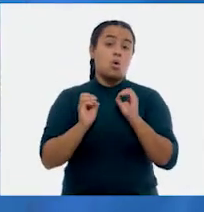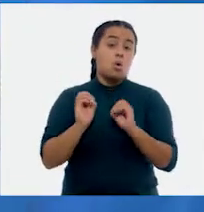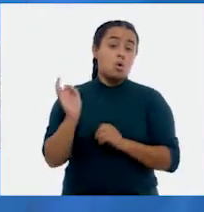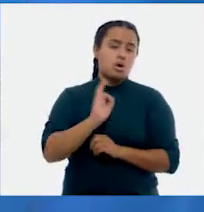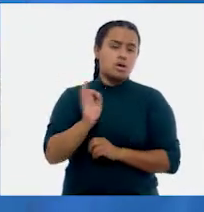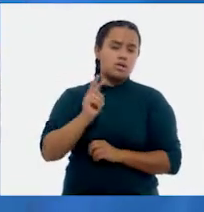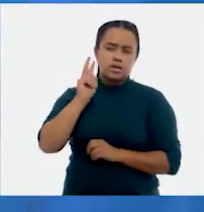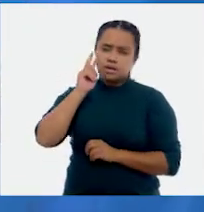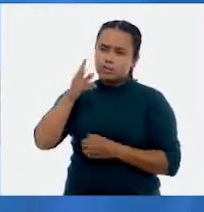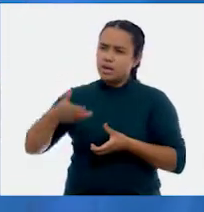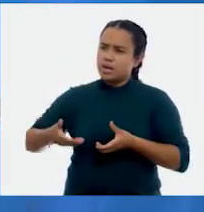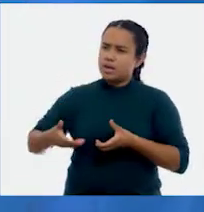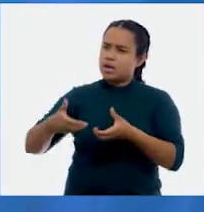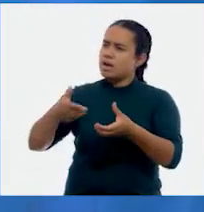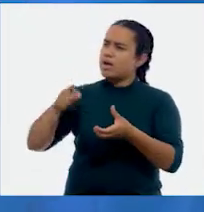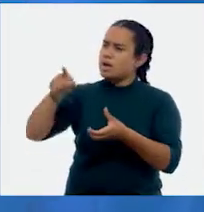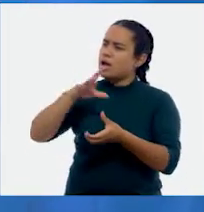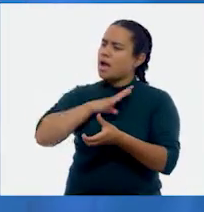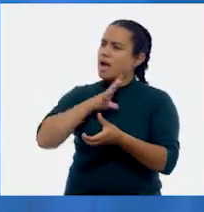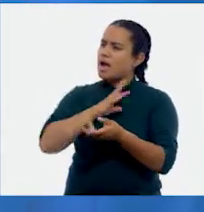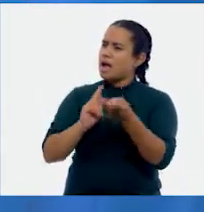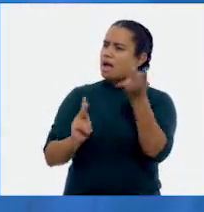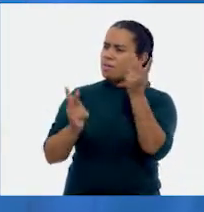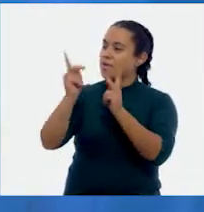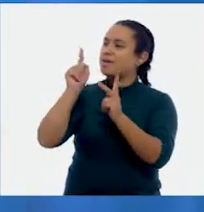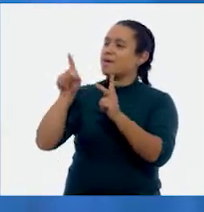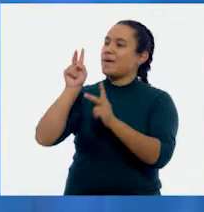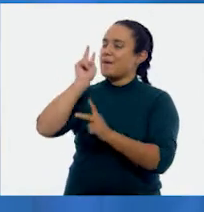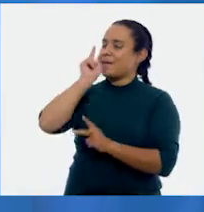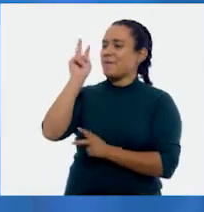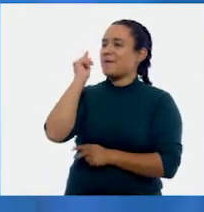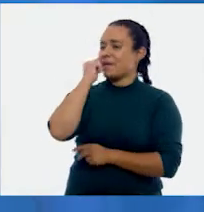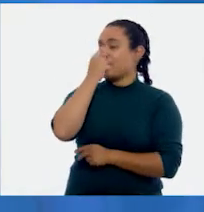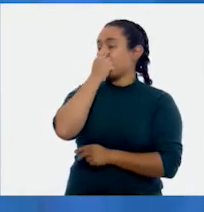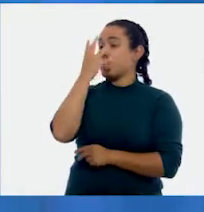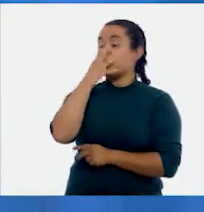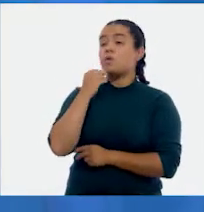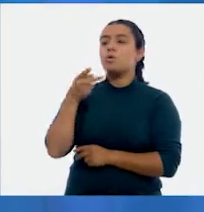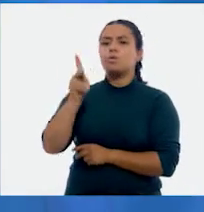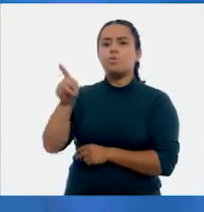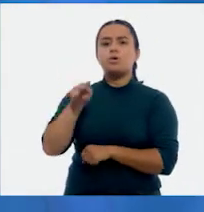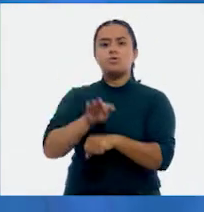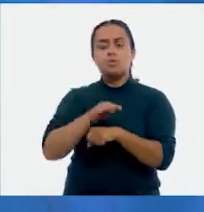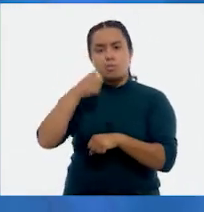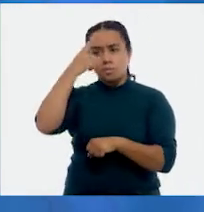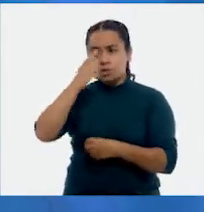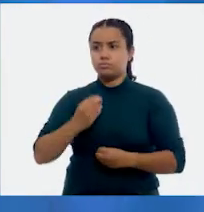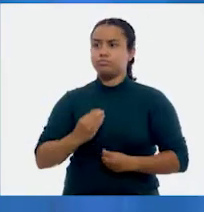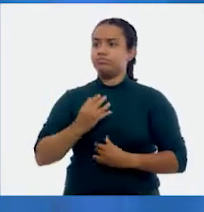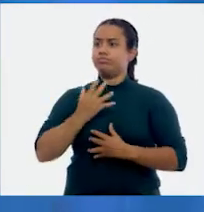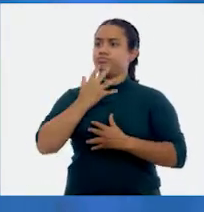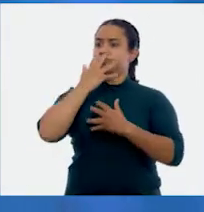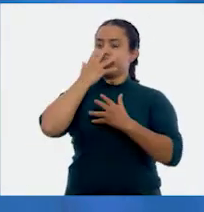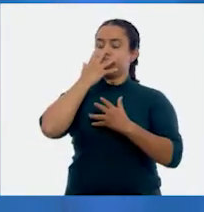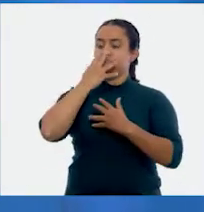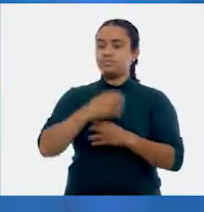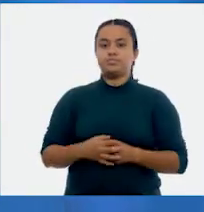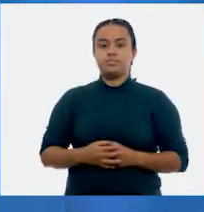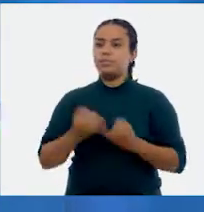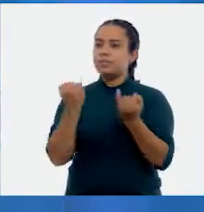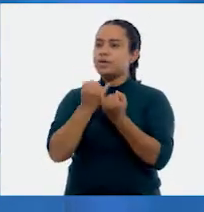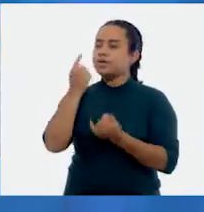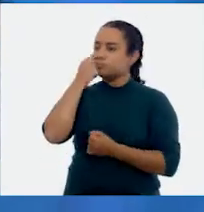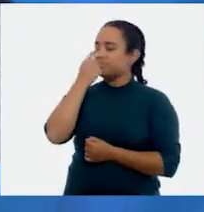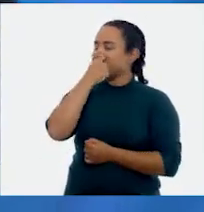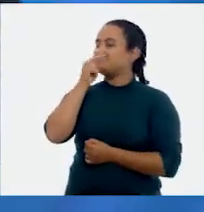en un camellón donde existen plantas que además de adornar el lugar, nos brindan oxígeno y alegran la vista. En